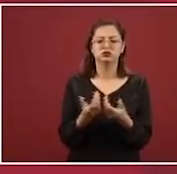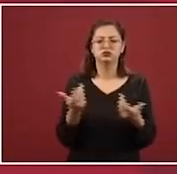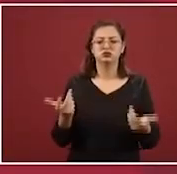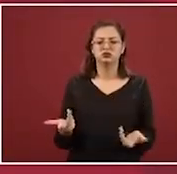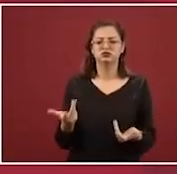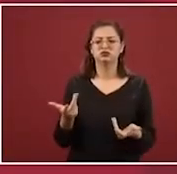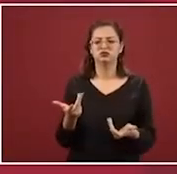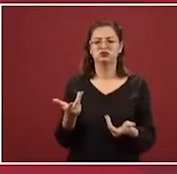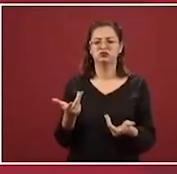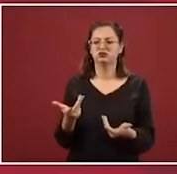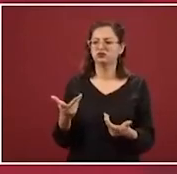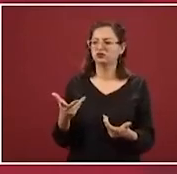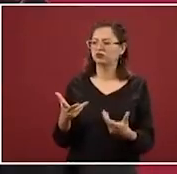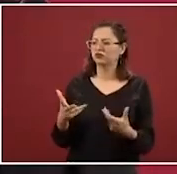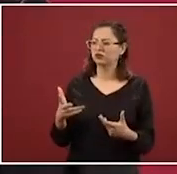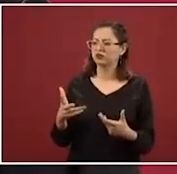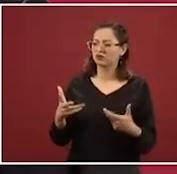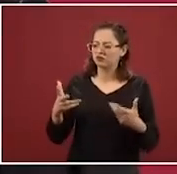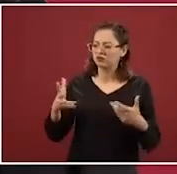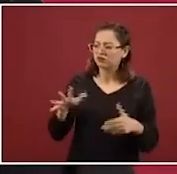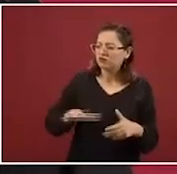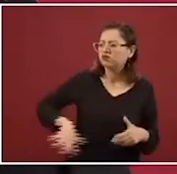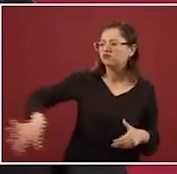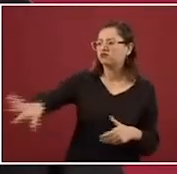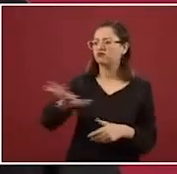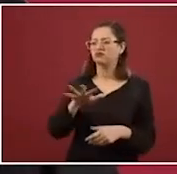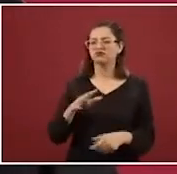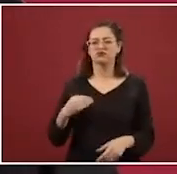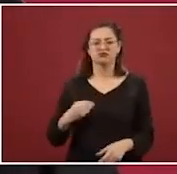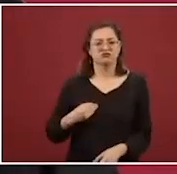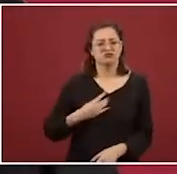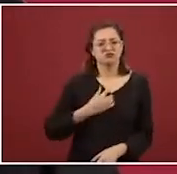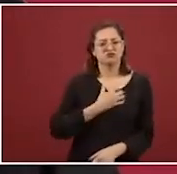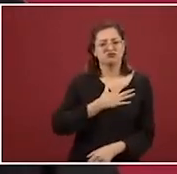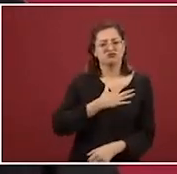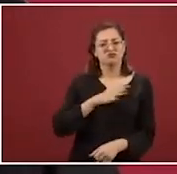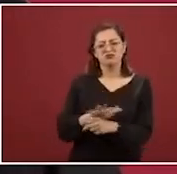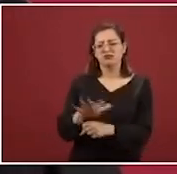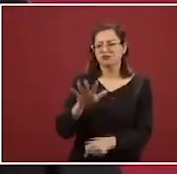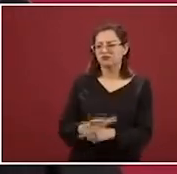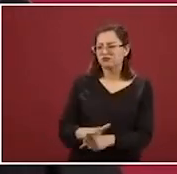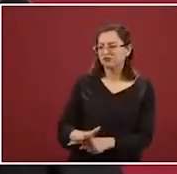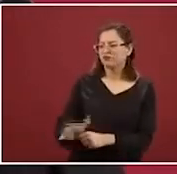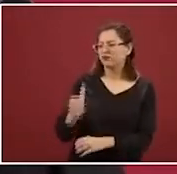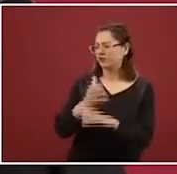se garantizara el bienestar material, el bienestar del alma,